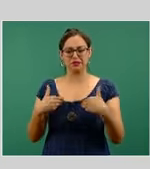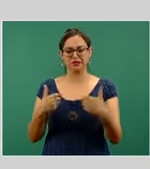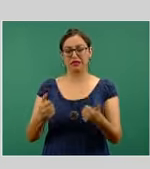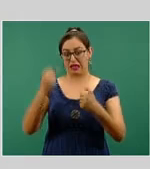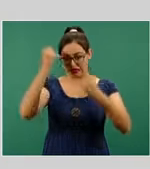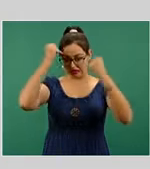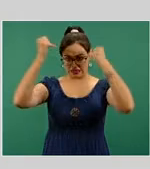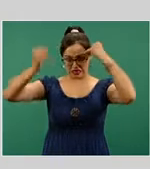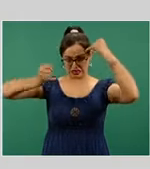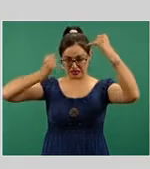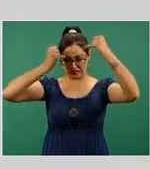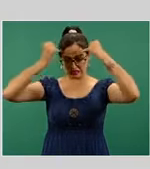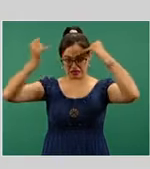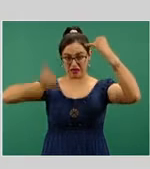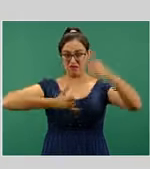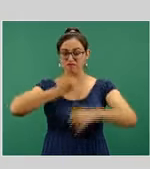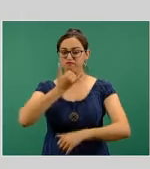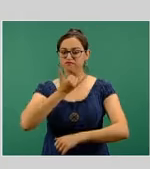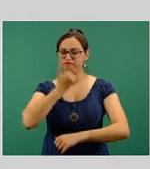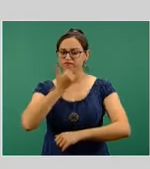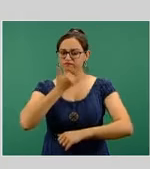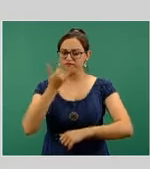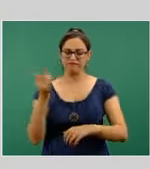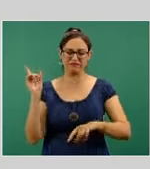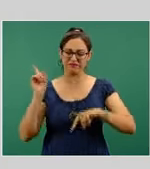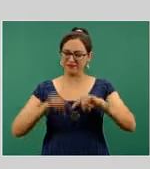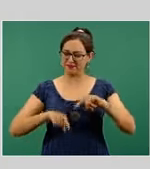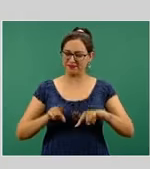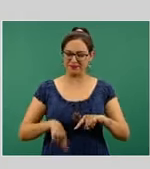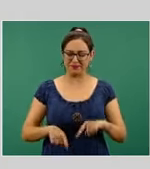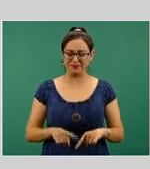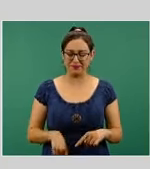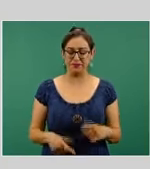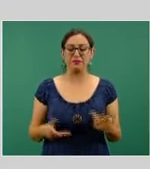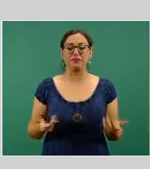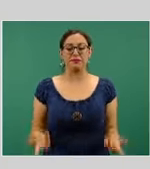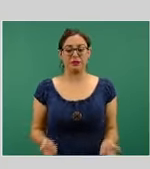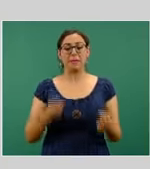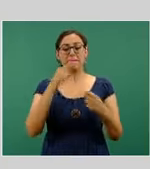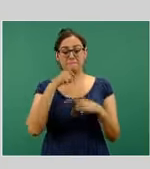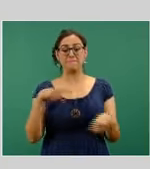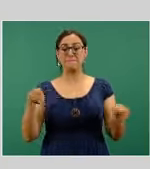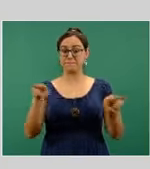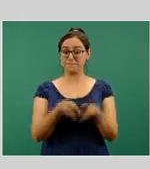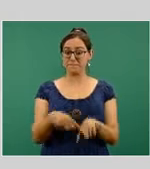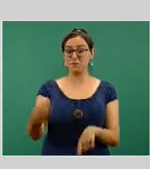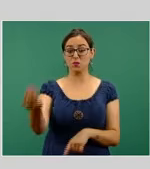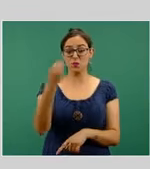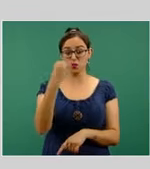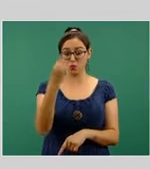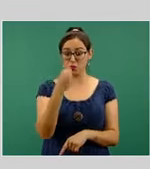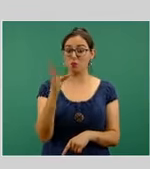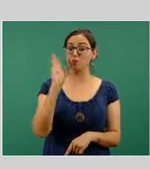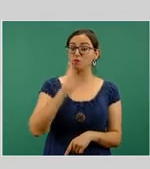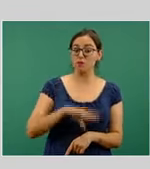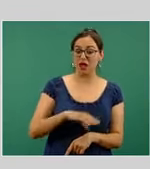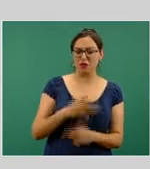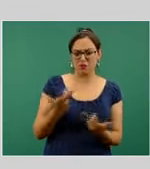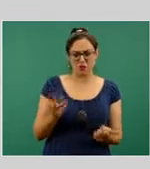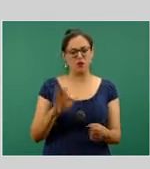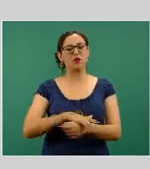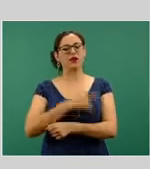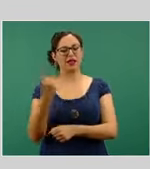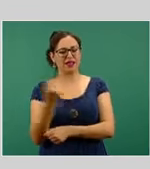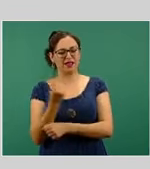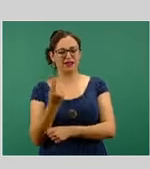pueden existir y que no son positivos. También reconocer que la mala alimentación es detonada por los entornos.